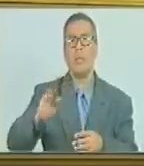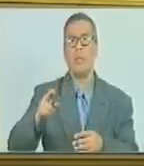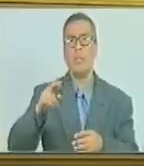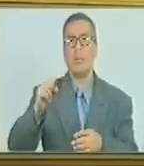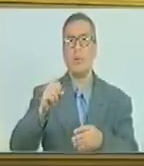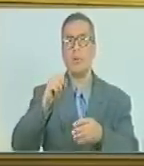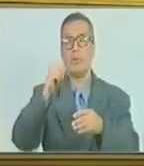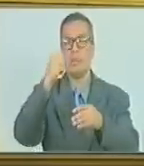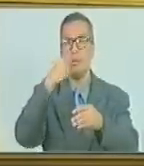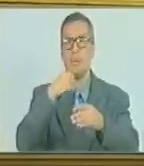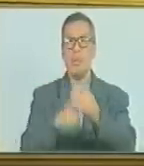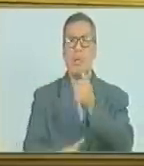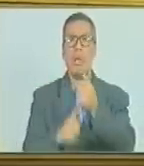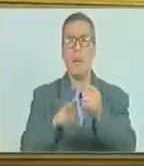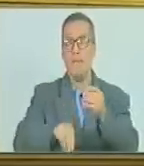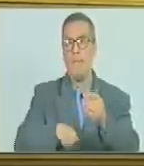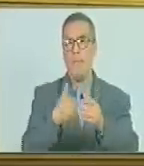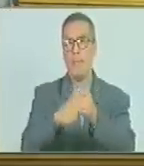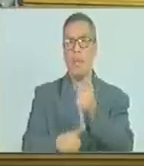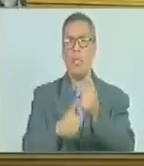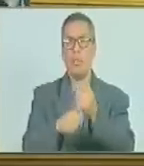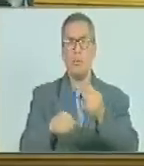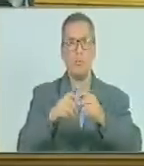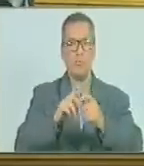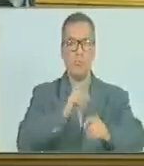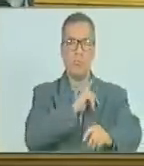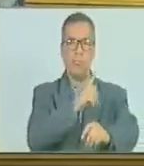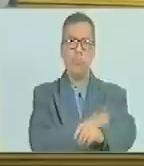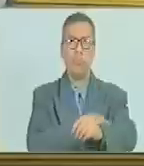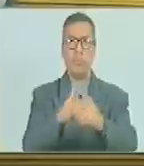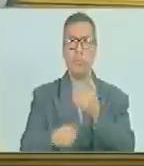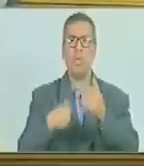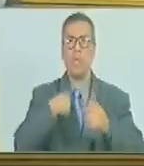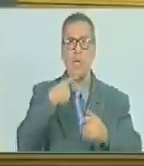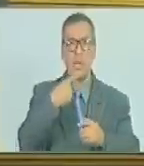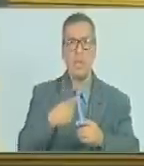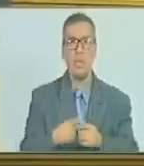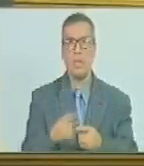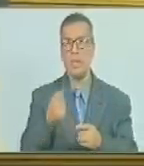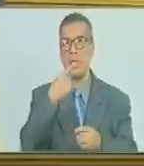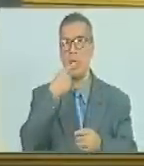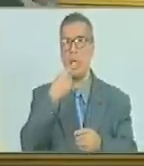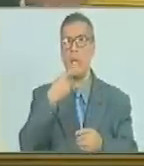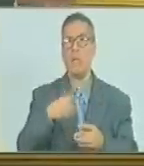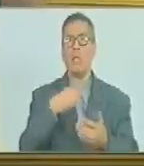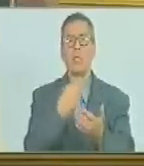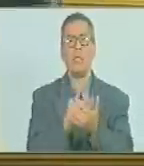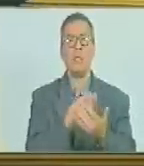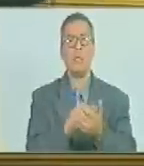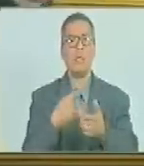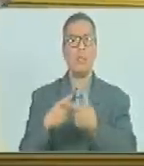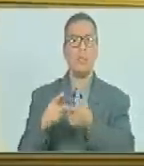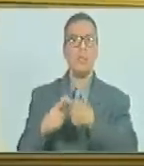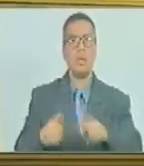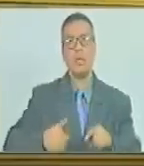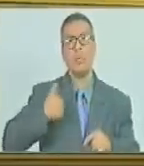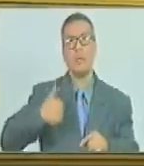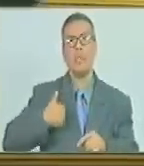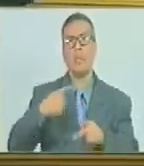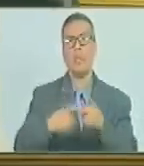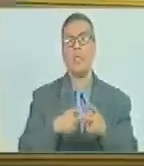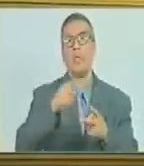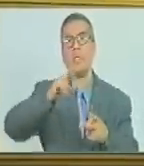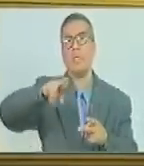poderoso laxante. Entonces, cuando ejercía efecto el medicamento, los otros testigos se iban y aprovechaba el doctor